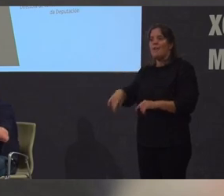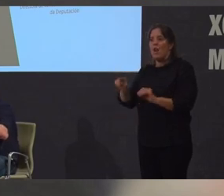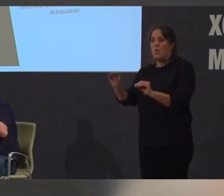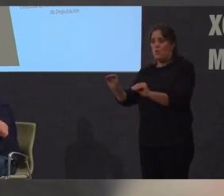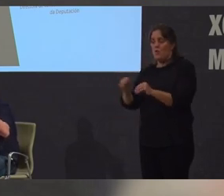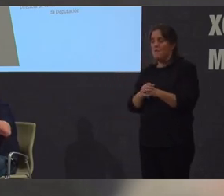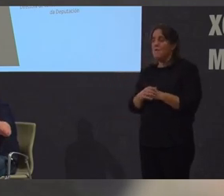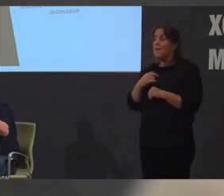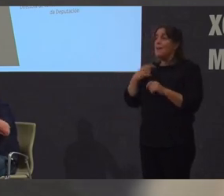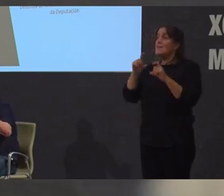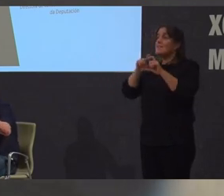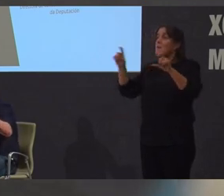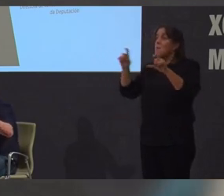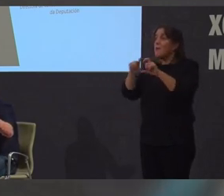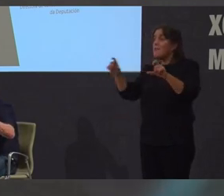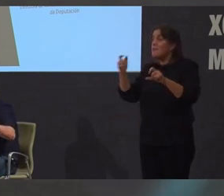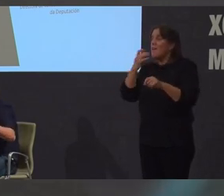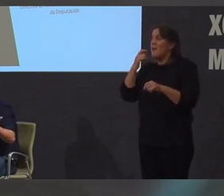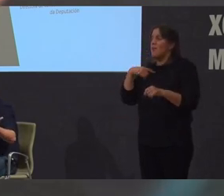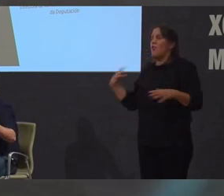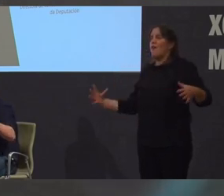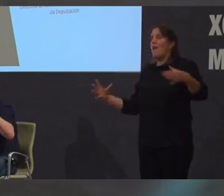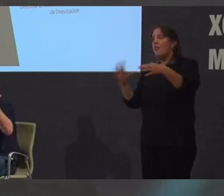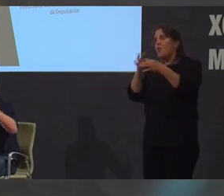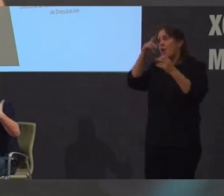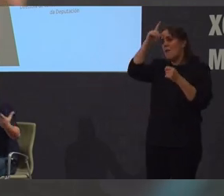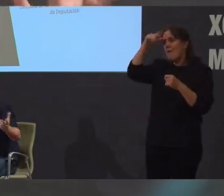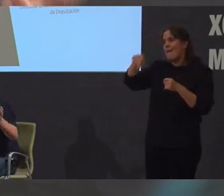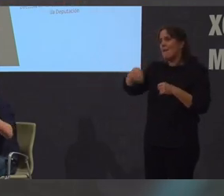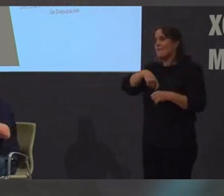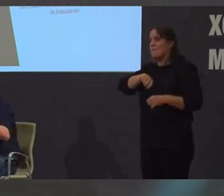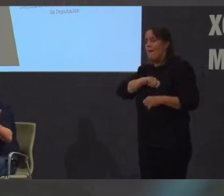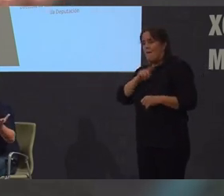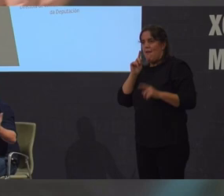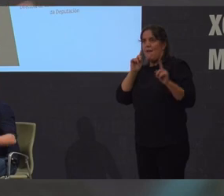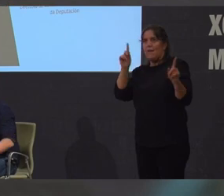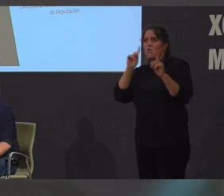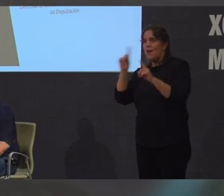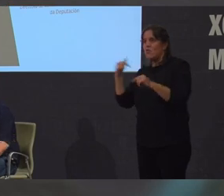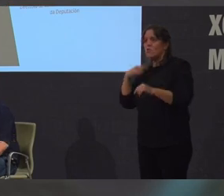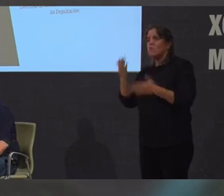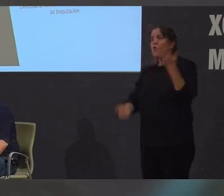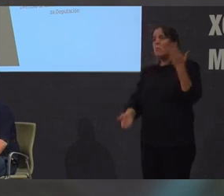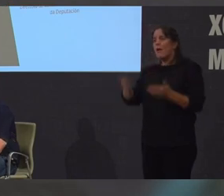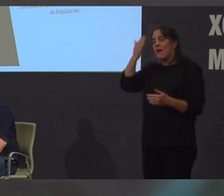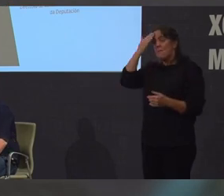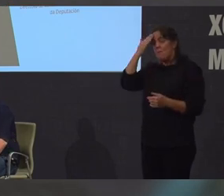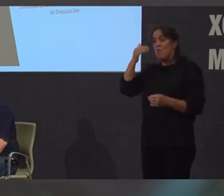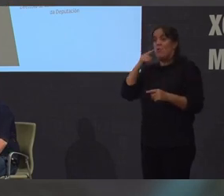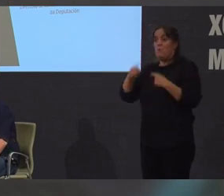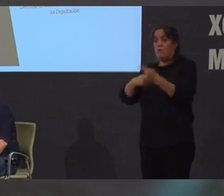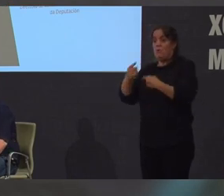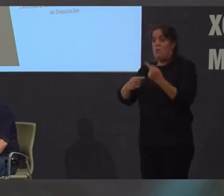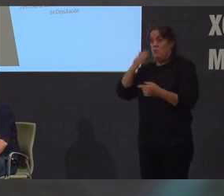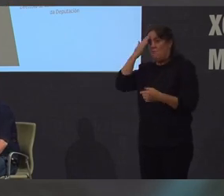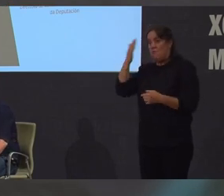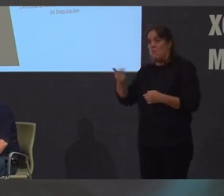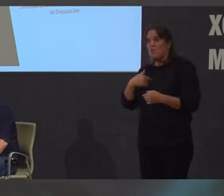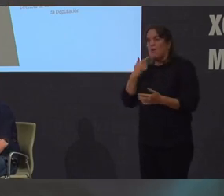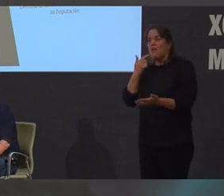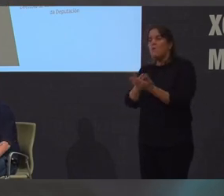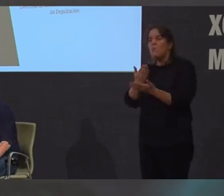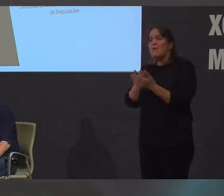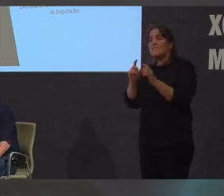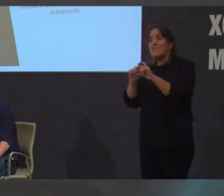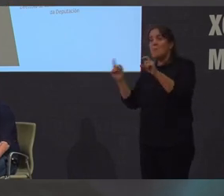uso para poder vincular el caso alemán con el caso español, para poder luego comparar los procesos de comparación de memoria, sirve para mostrar por qué ha